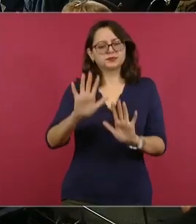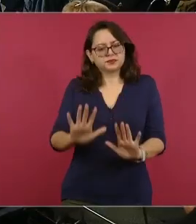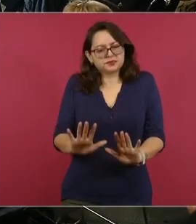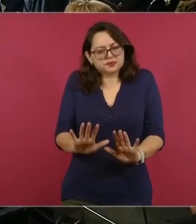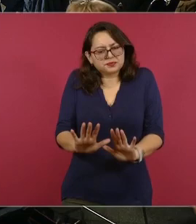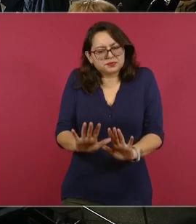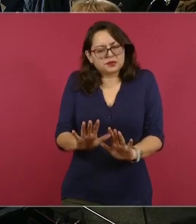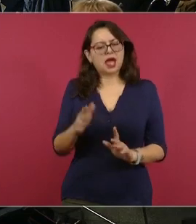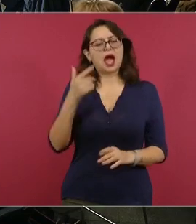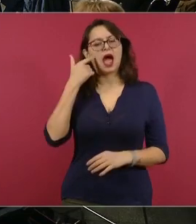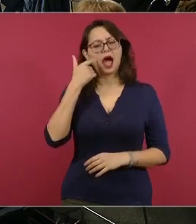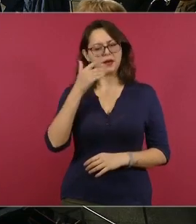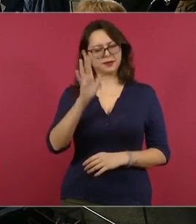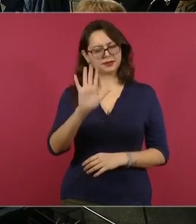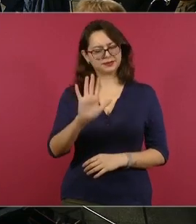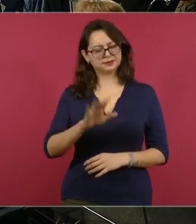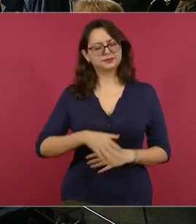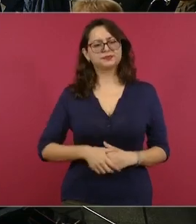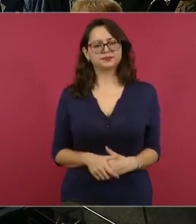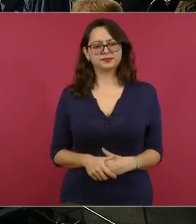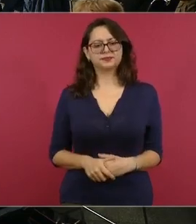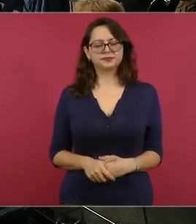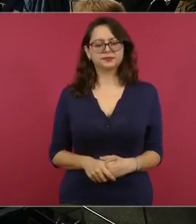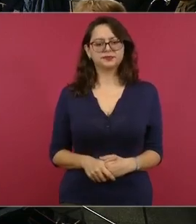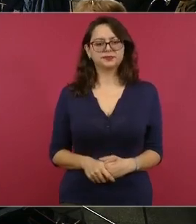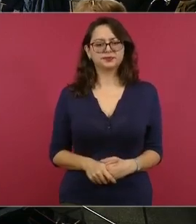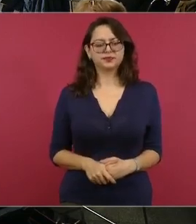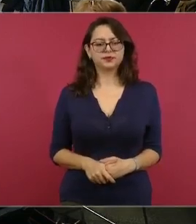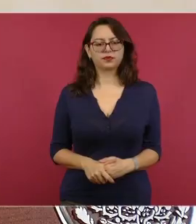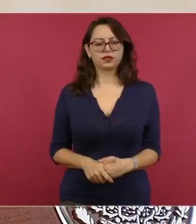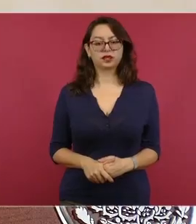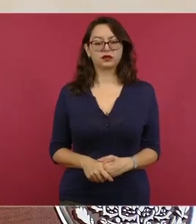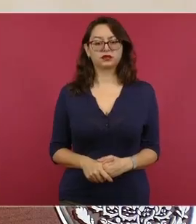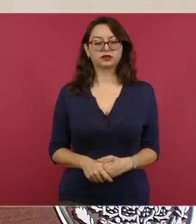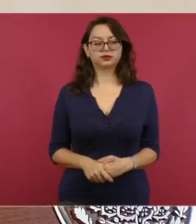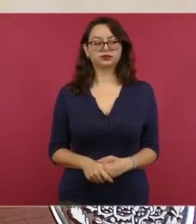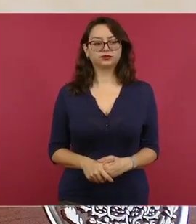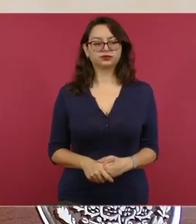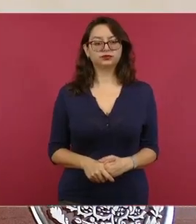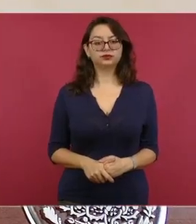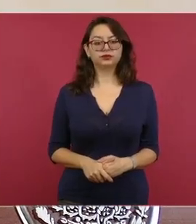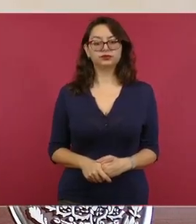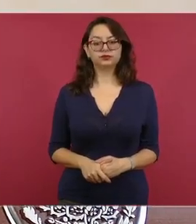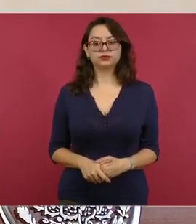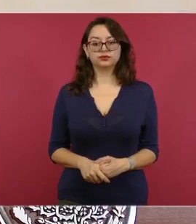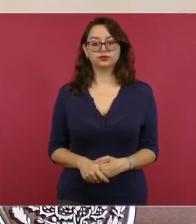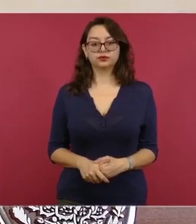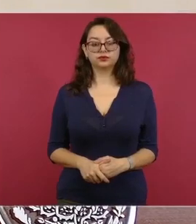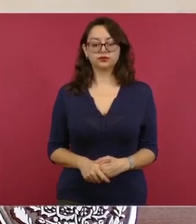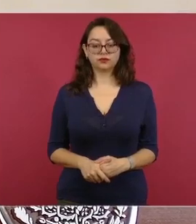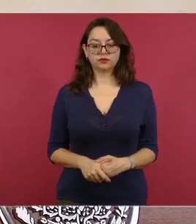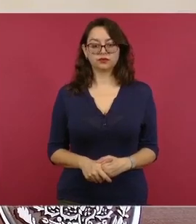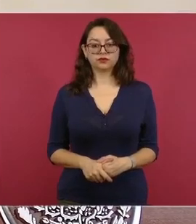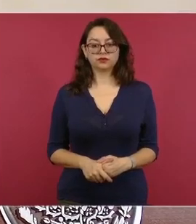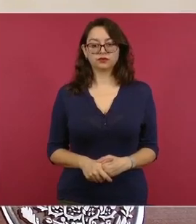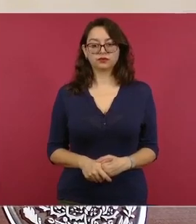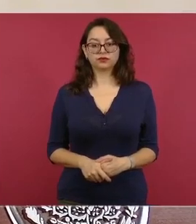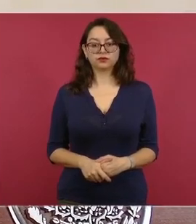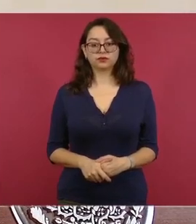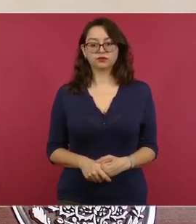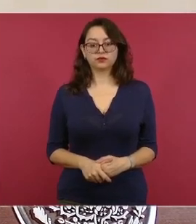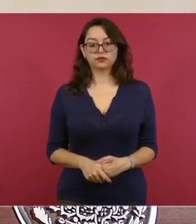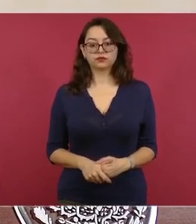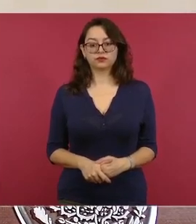Sí, ya lo están haciendo de manera muy voluntaria,